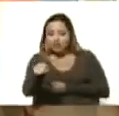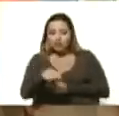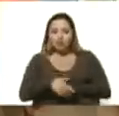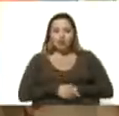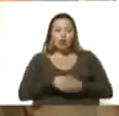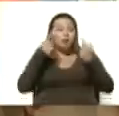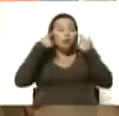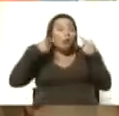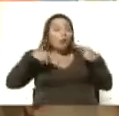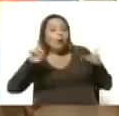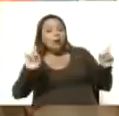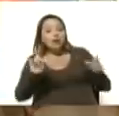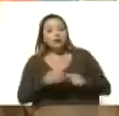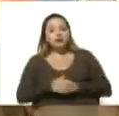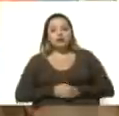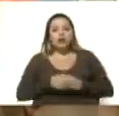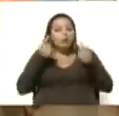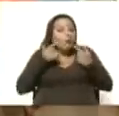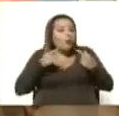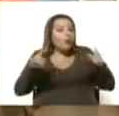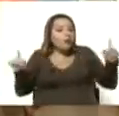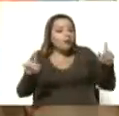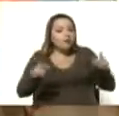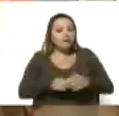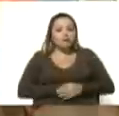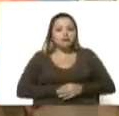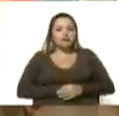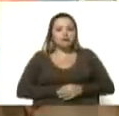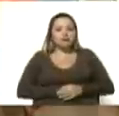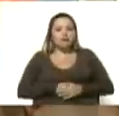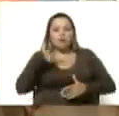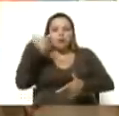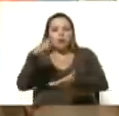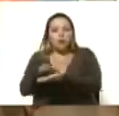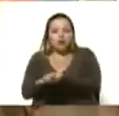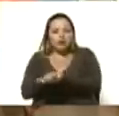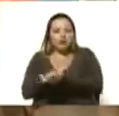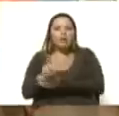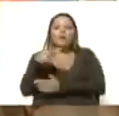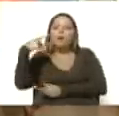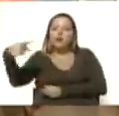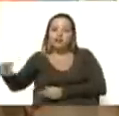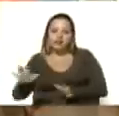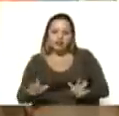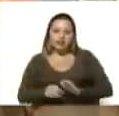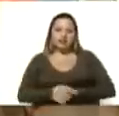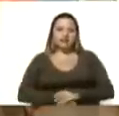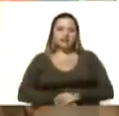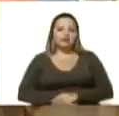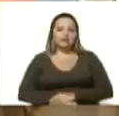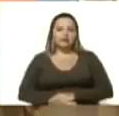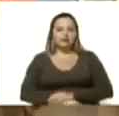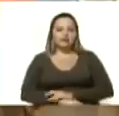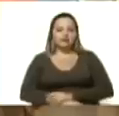presunta y supuesta desaparición forzada para darle un viso político. En tal